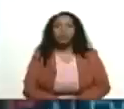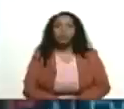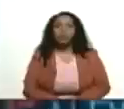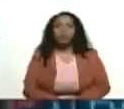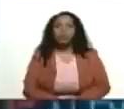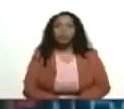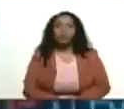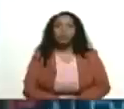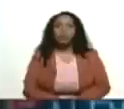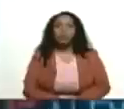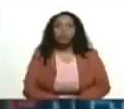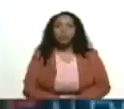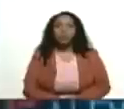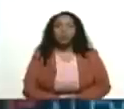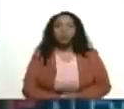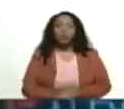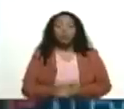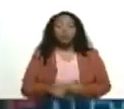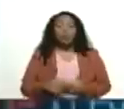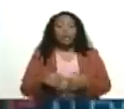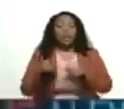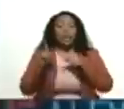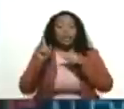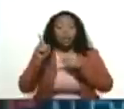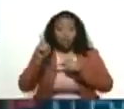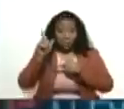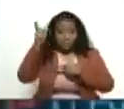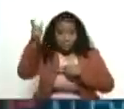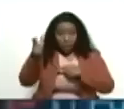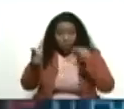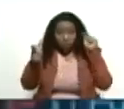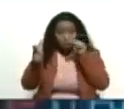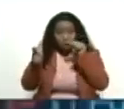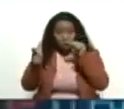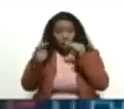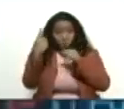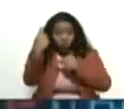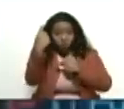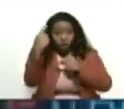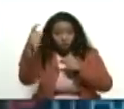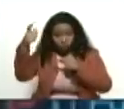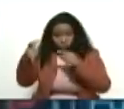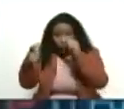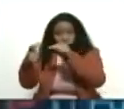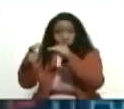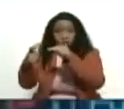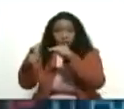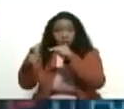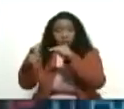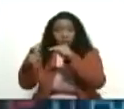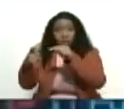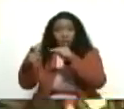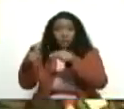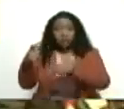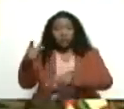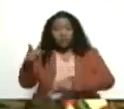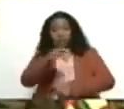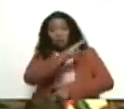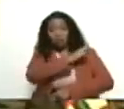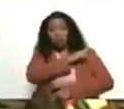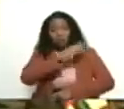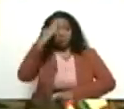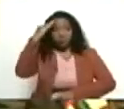Y uno de esos soldados, uno de esos capitanes